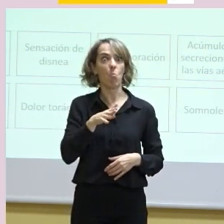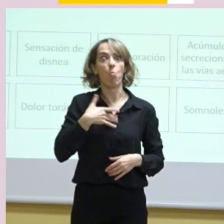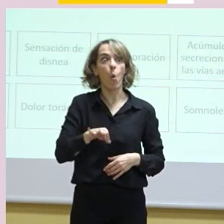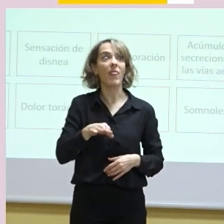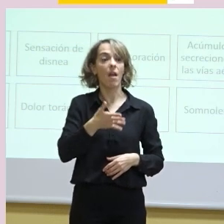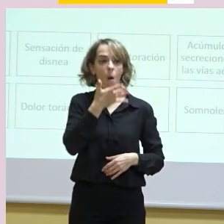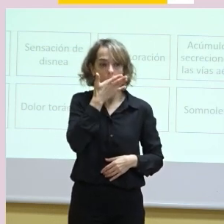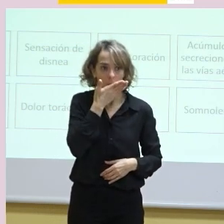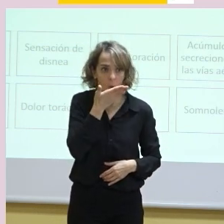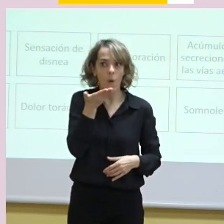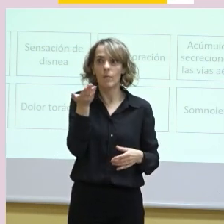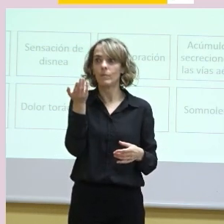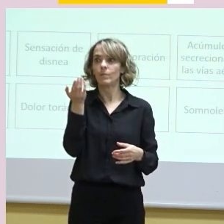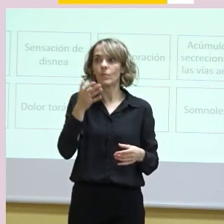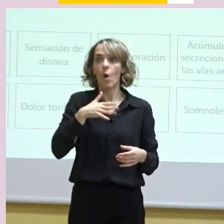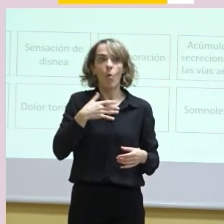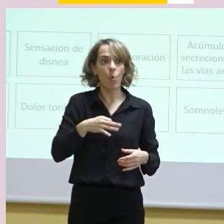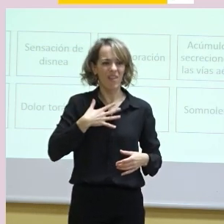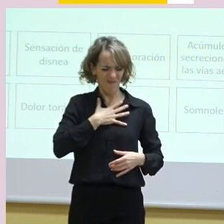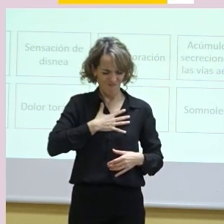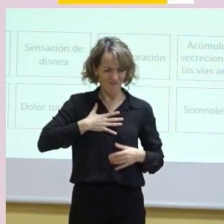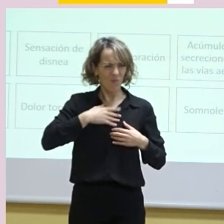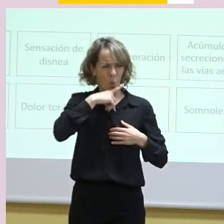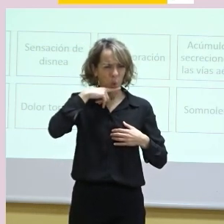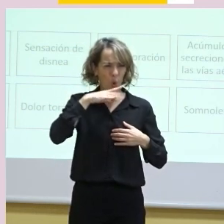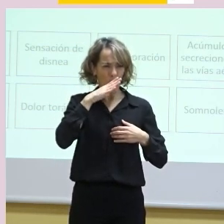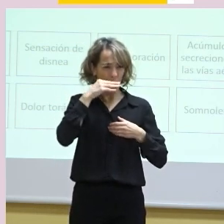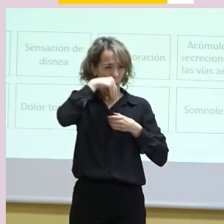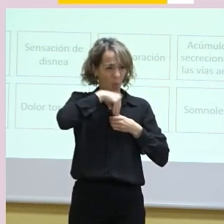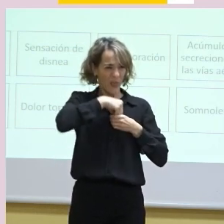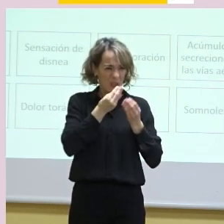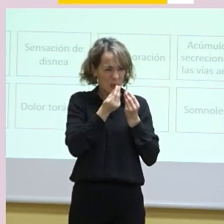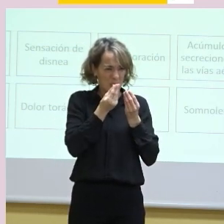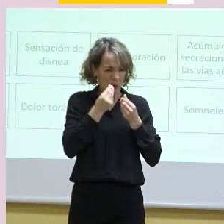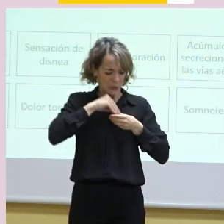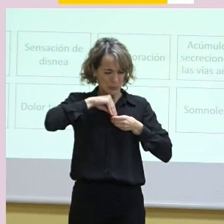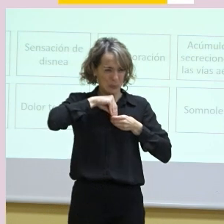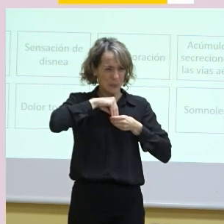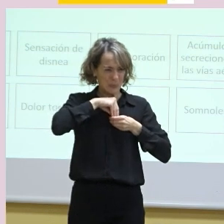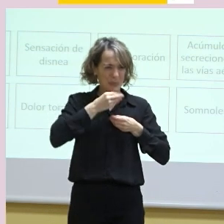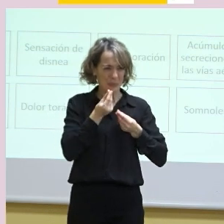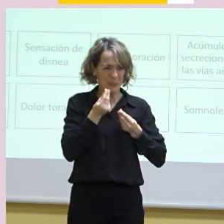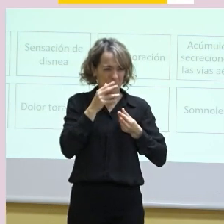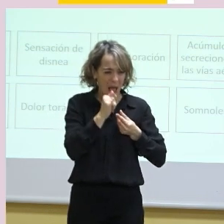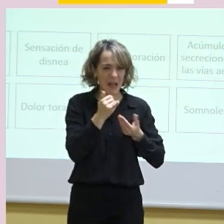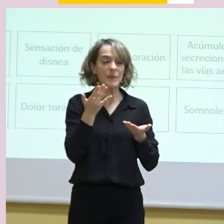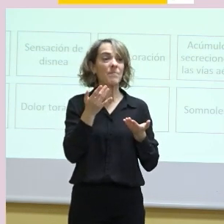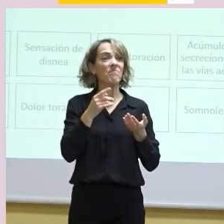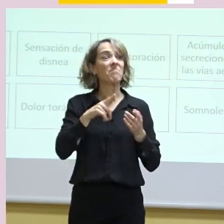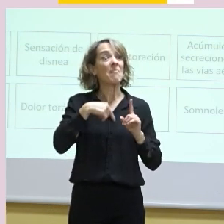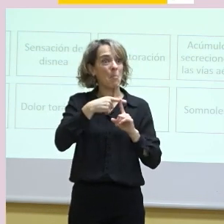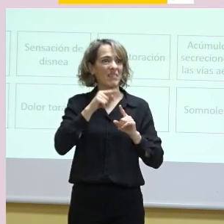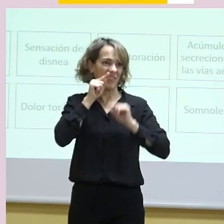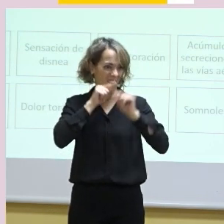aparecer tos, puede aparecer dolor torácico por el acúmulo de esas secreciones. Otros síntomas ya más asociados a infecciones